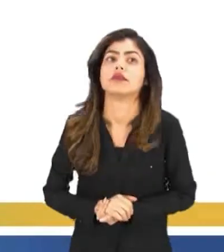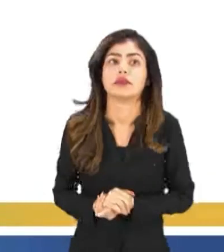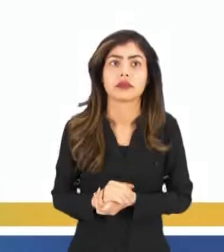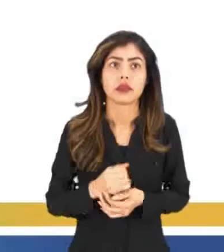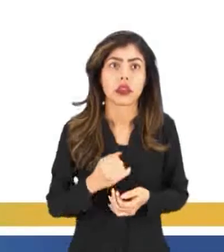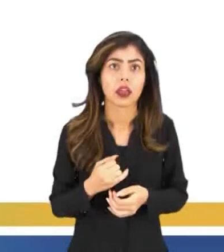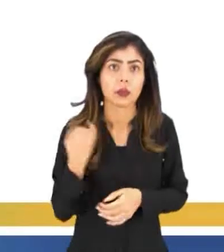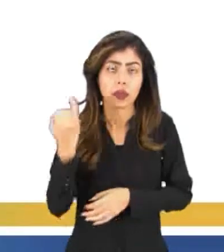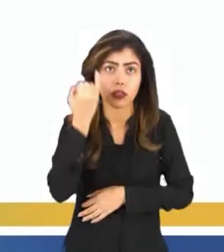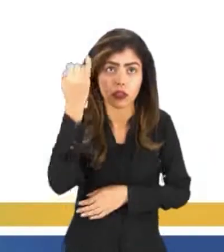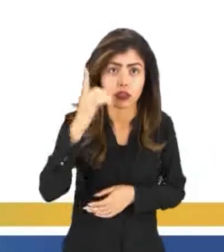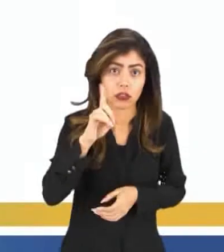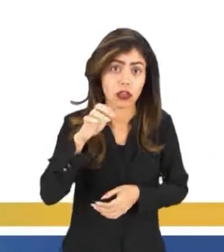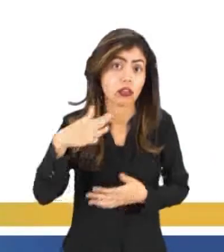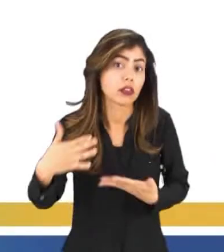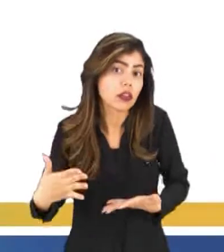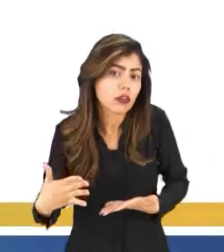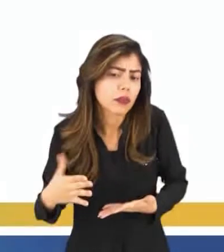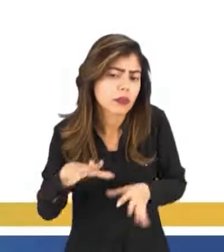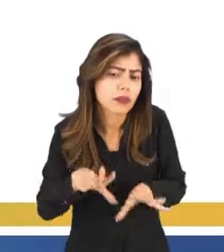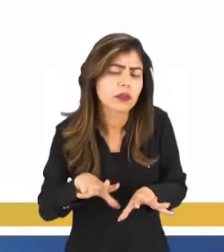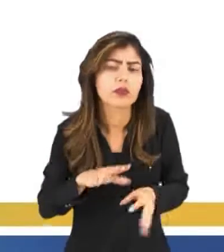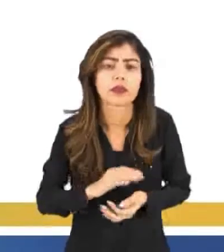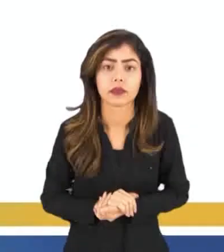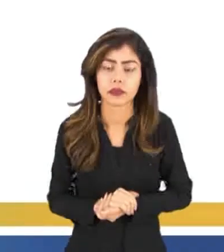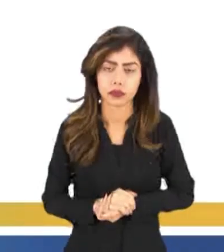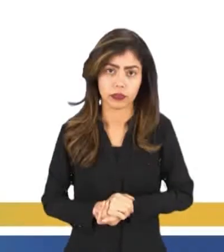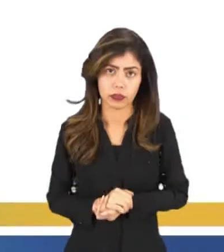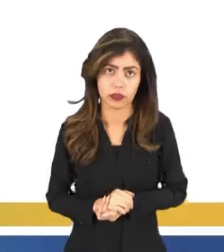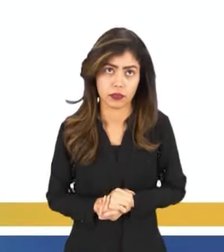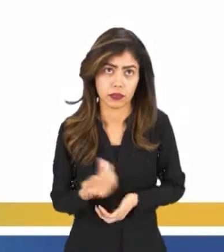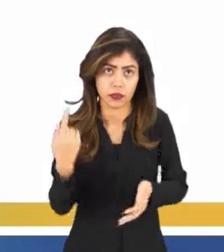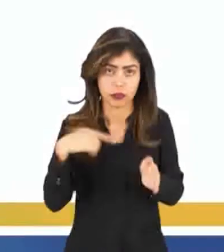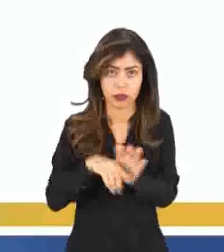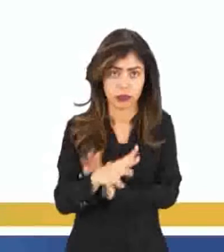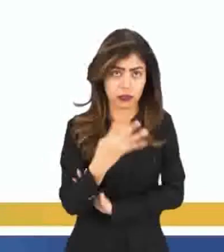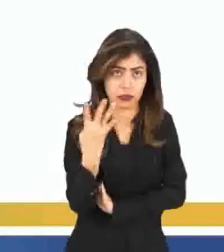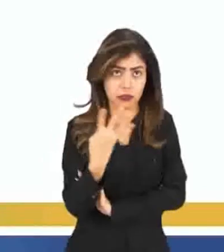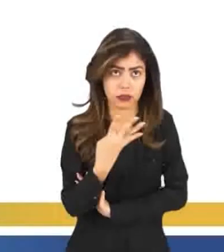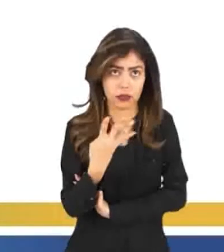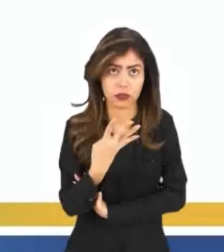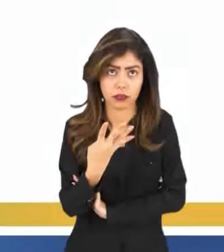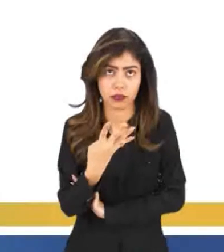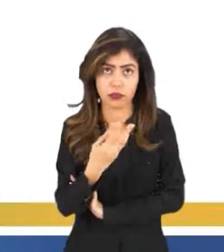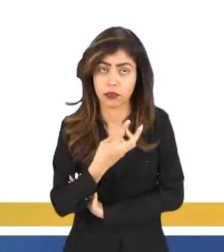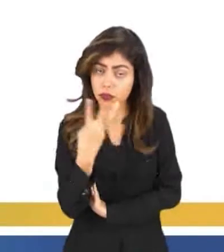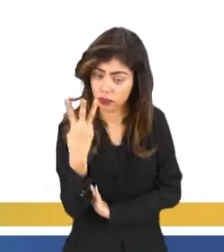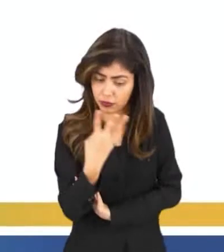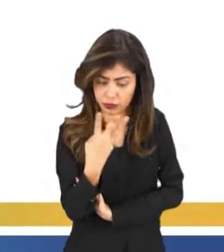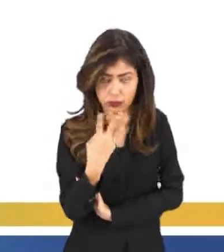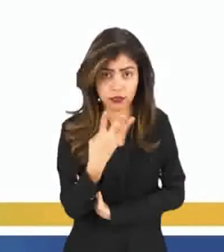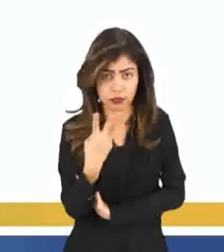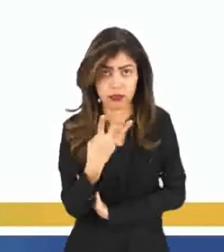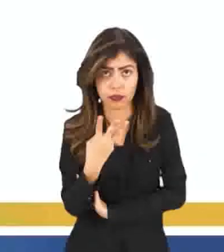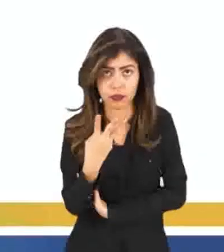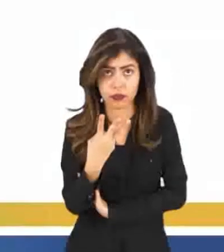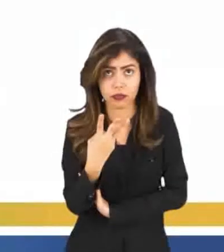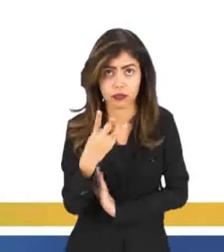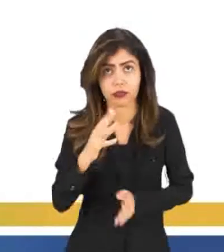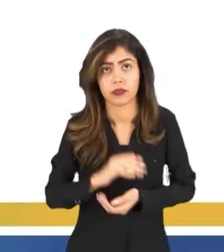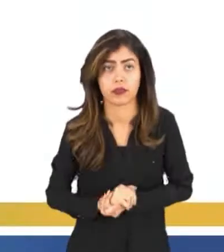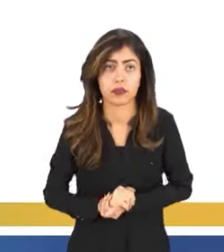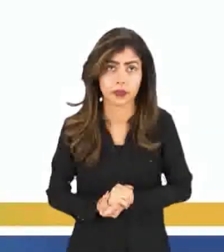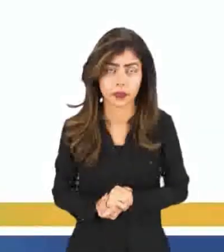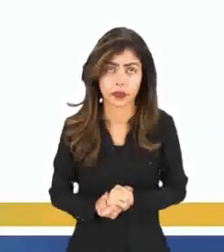el objetivo principal de y el propósito de este pregunta 4